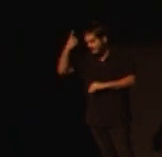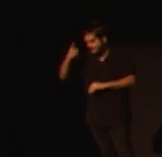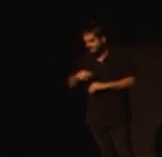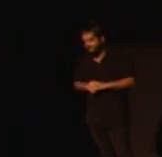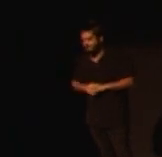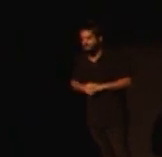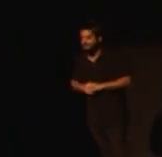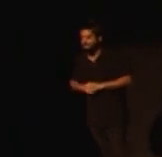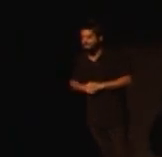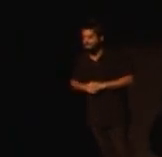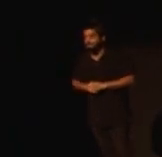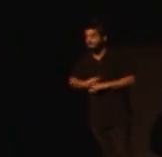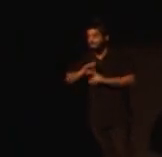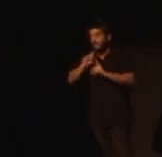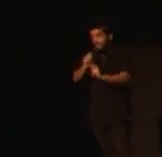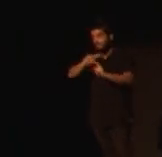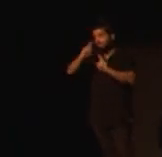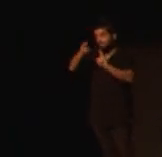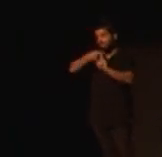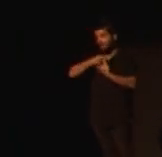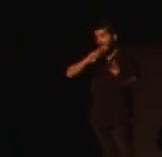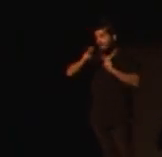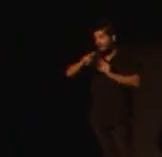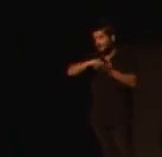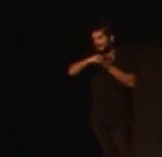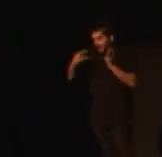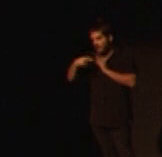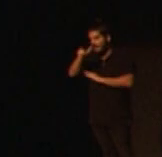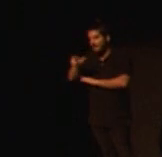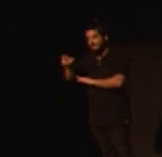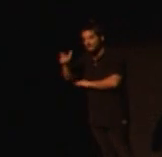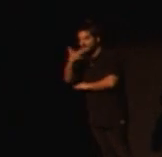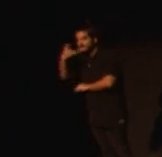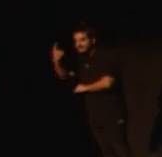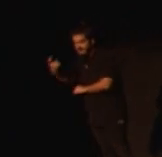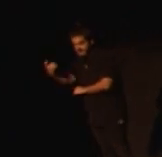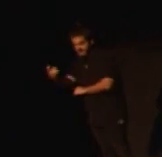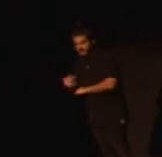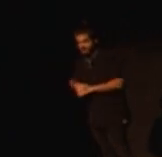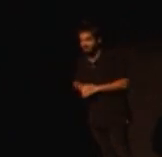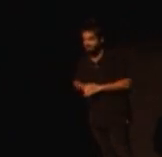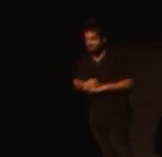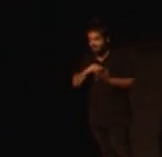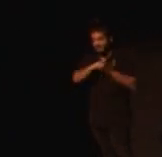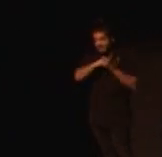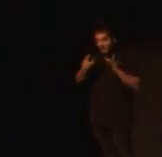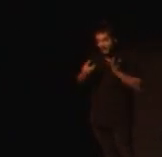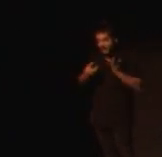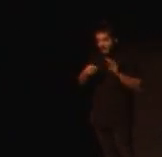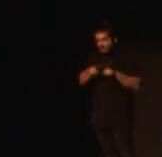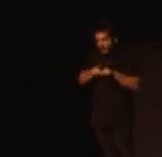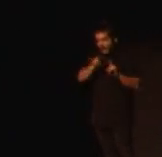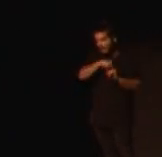que den respuesta a dichas necesidades. En definitiva, tecnología emocional pretende ser un puente entre, por un lado, las personas y